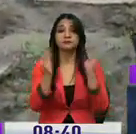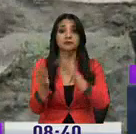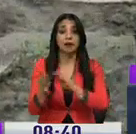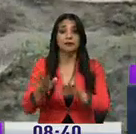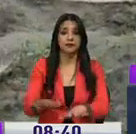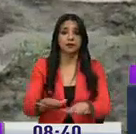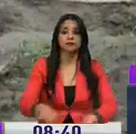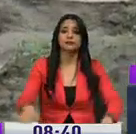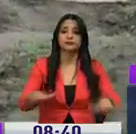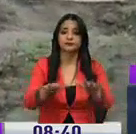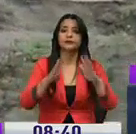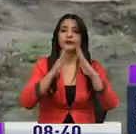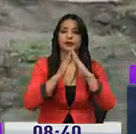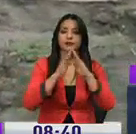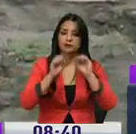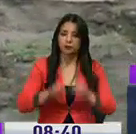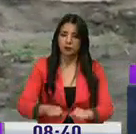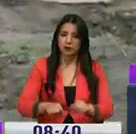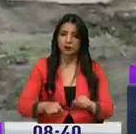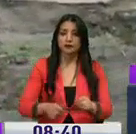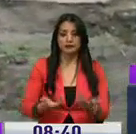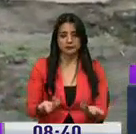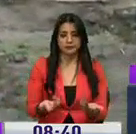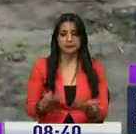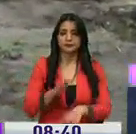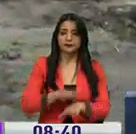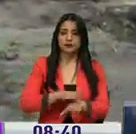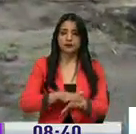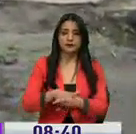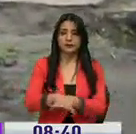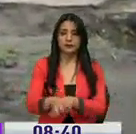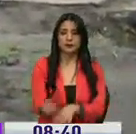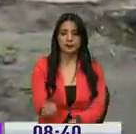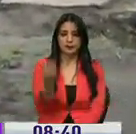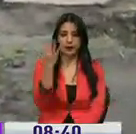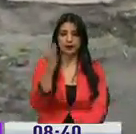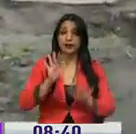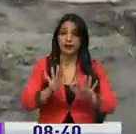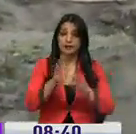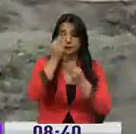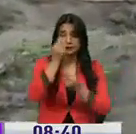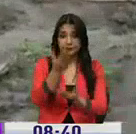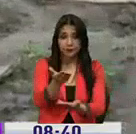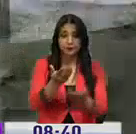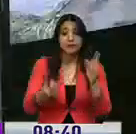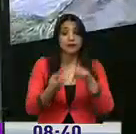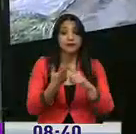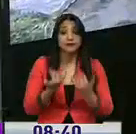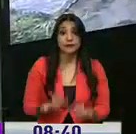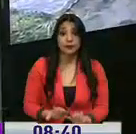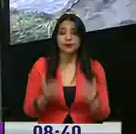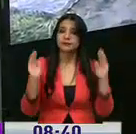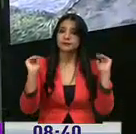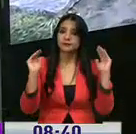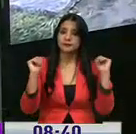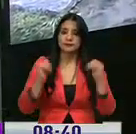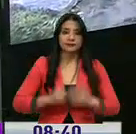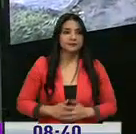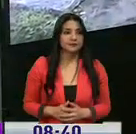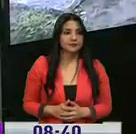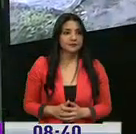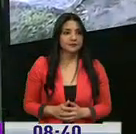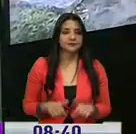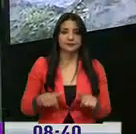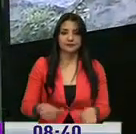bloque de casas que han sido afectadas por la creciente del Río Blanco. Estas son las novedades, nosotros despedimos la transmisión desde